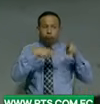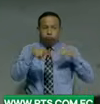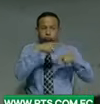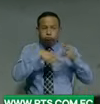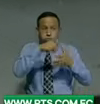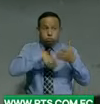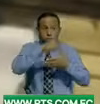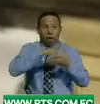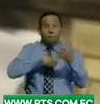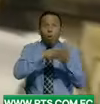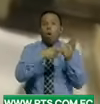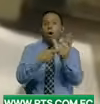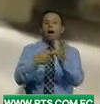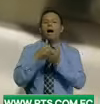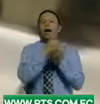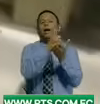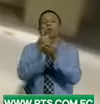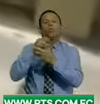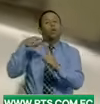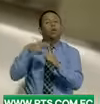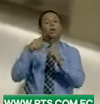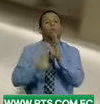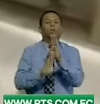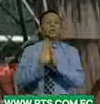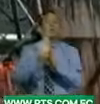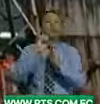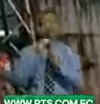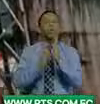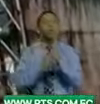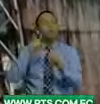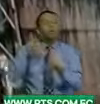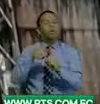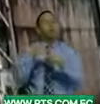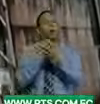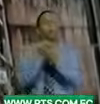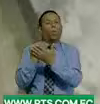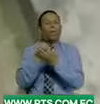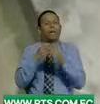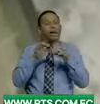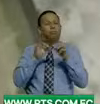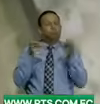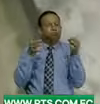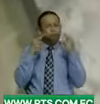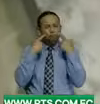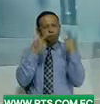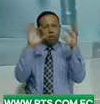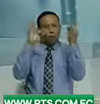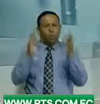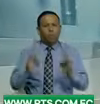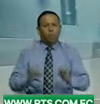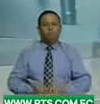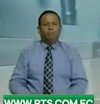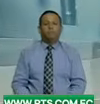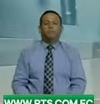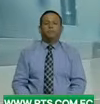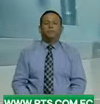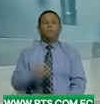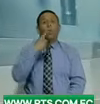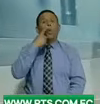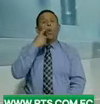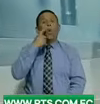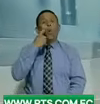de proyectos de eficiencia energética en un futuro. Informó Valeria Navarro. Un hombre